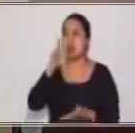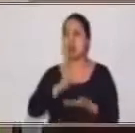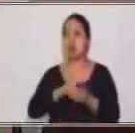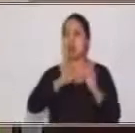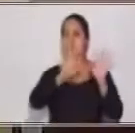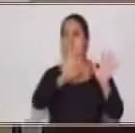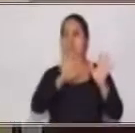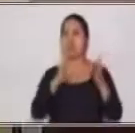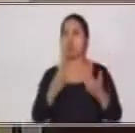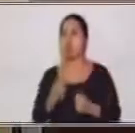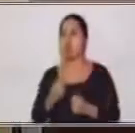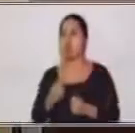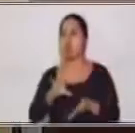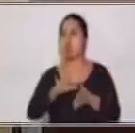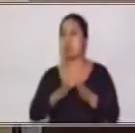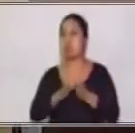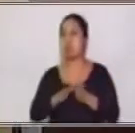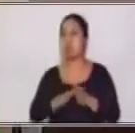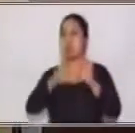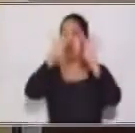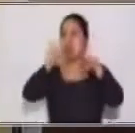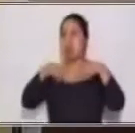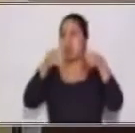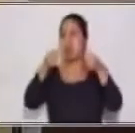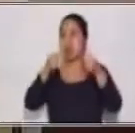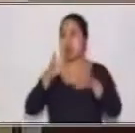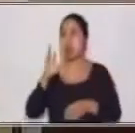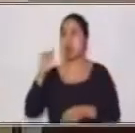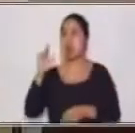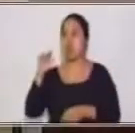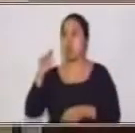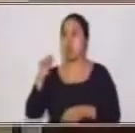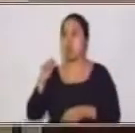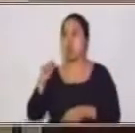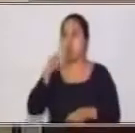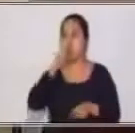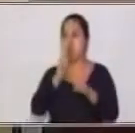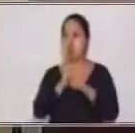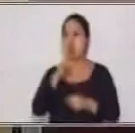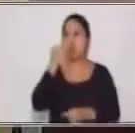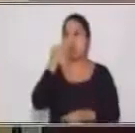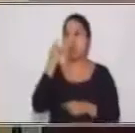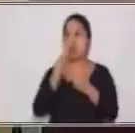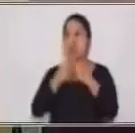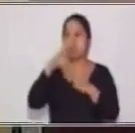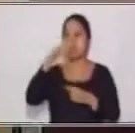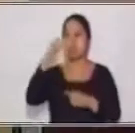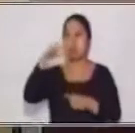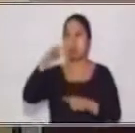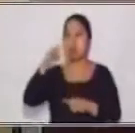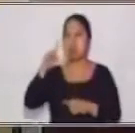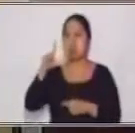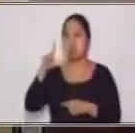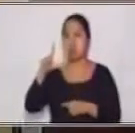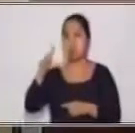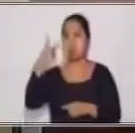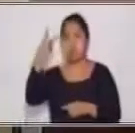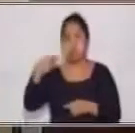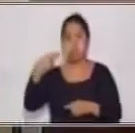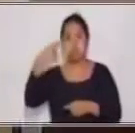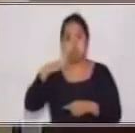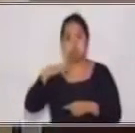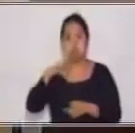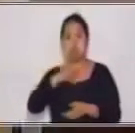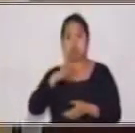sale La Jaula de Oro y también Ixcanul, que estas dos películas tienen premios por ser